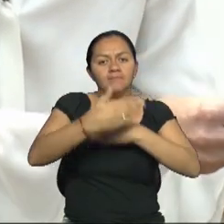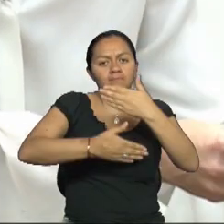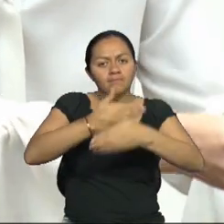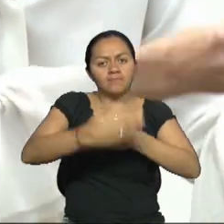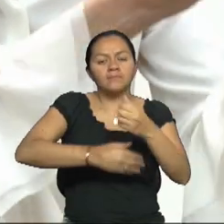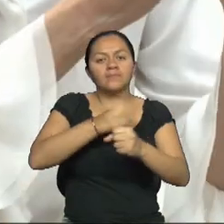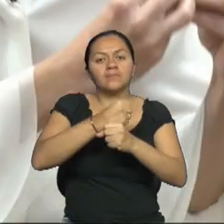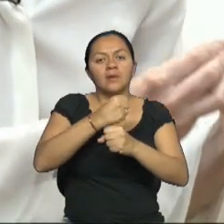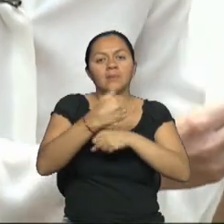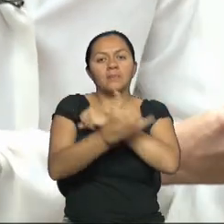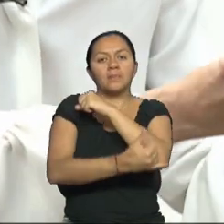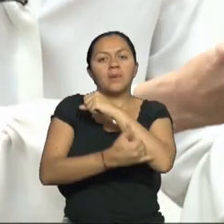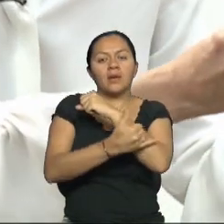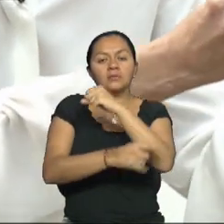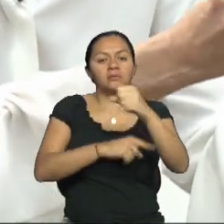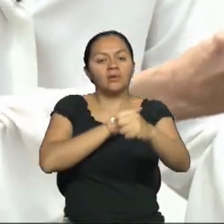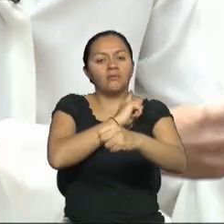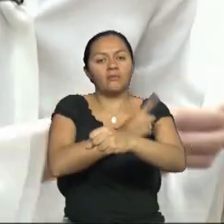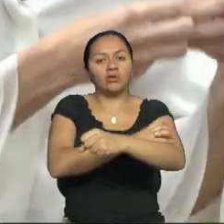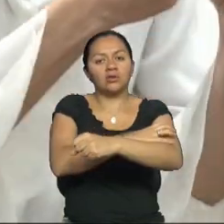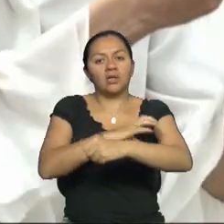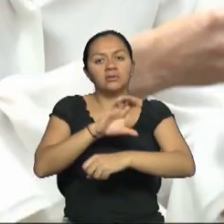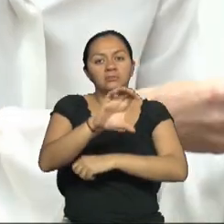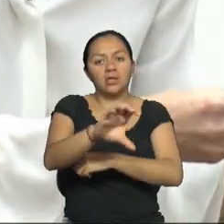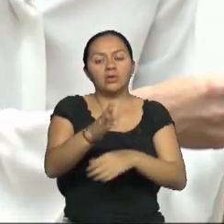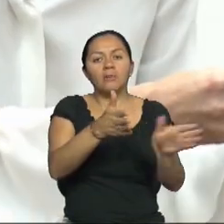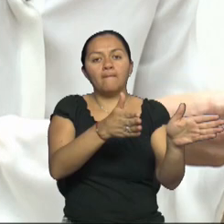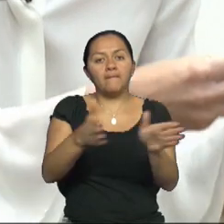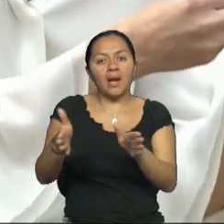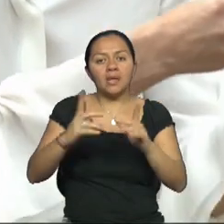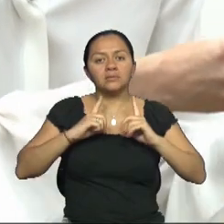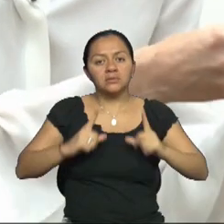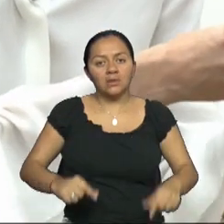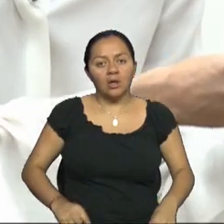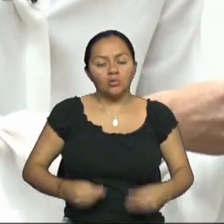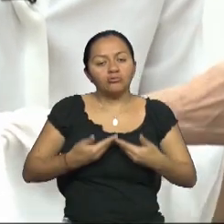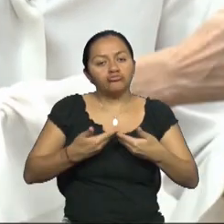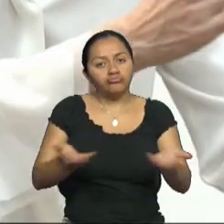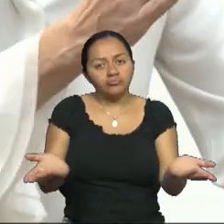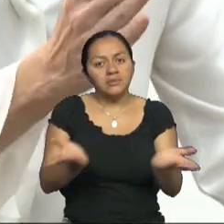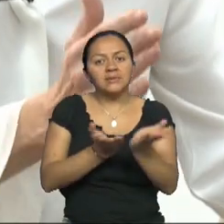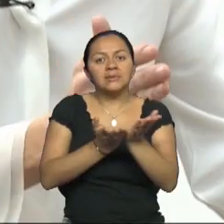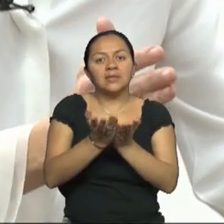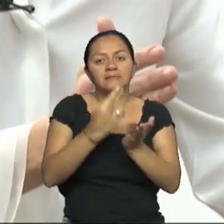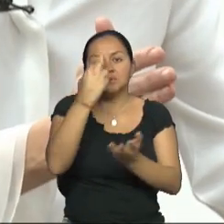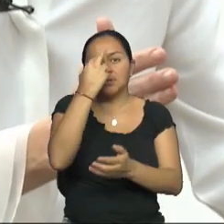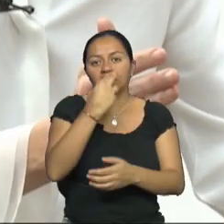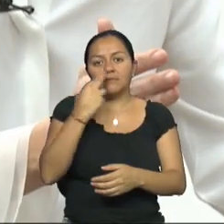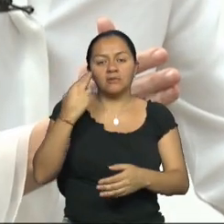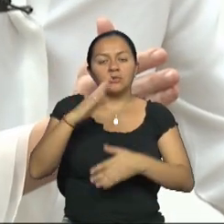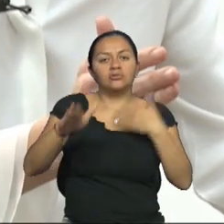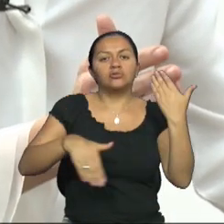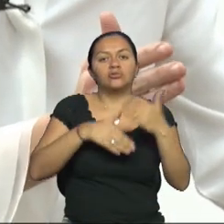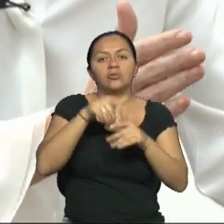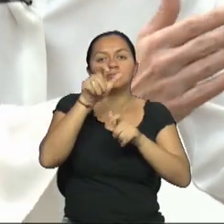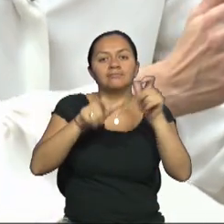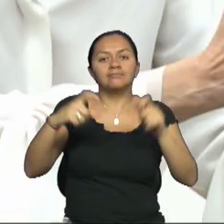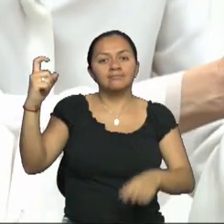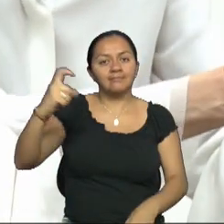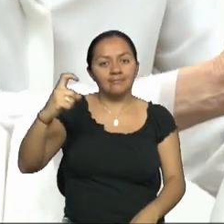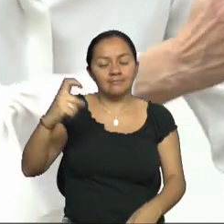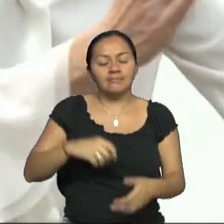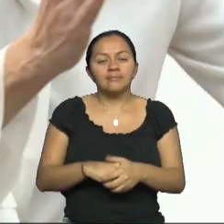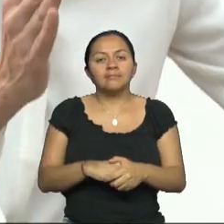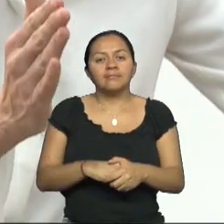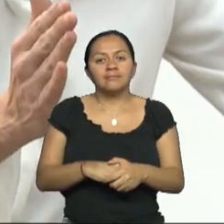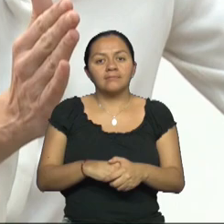los países es fortalecer el sistema de salud para poder dar servicios de rehabilitación para todos los que lo necesiten,